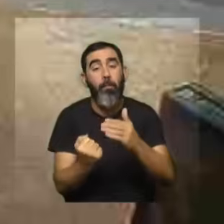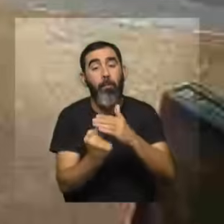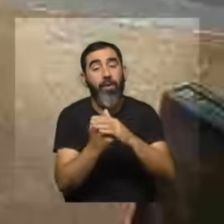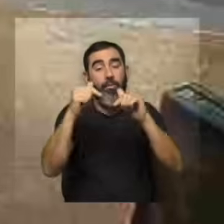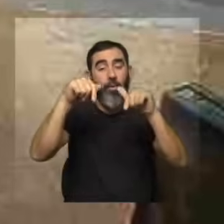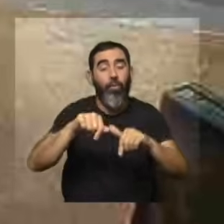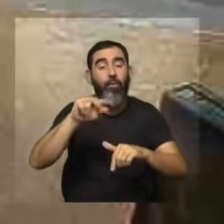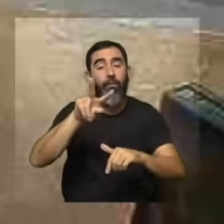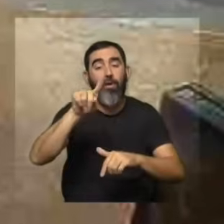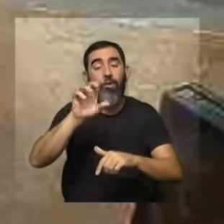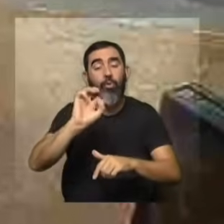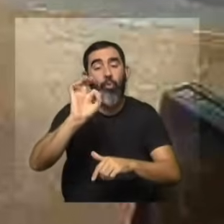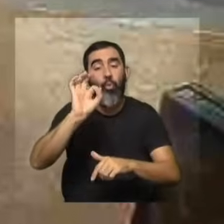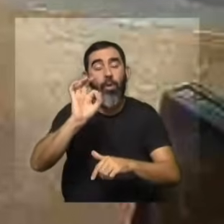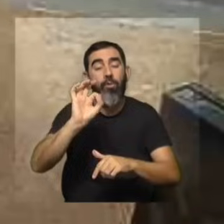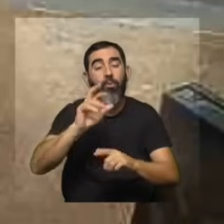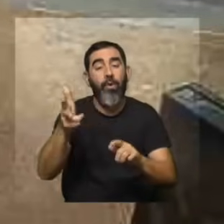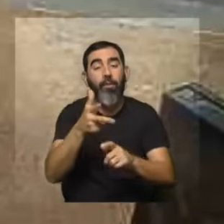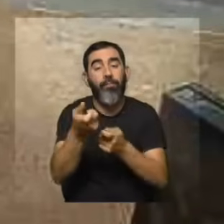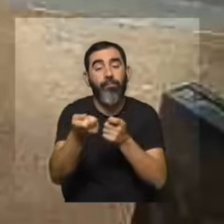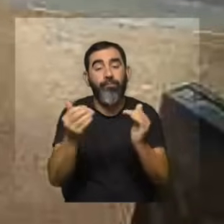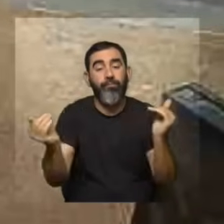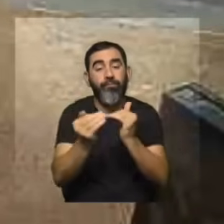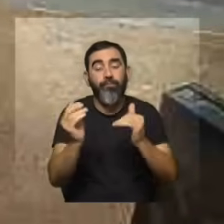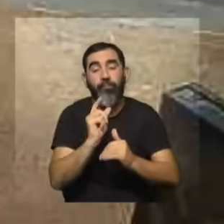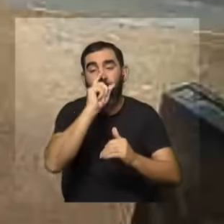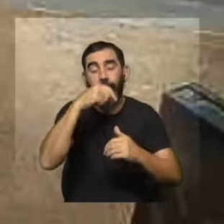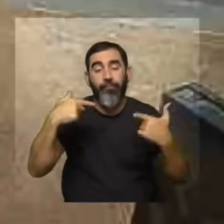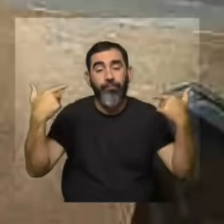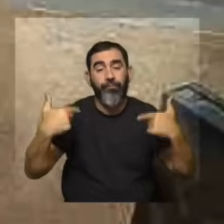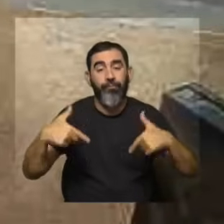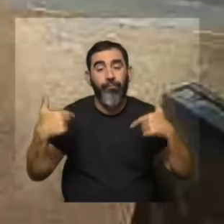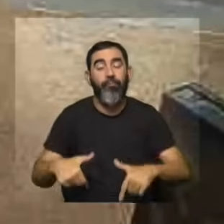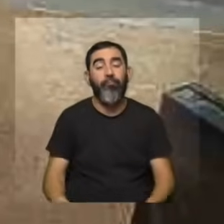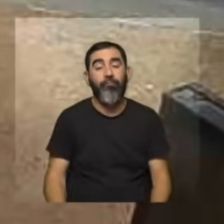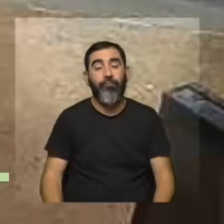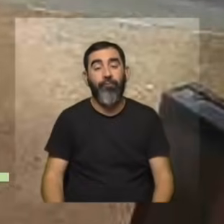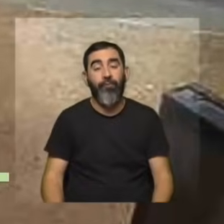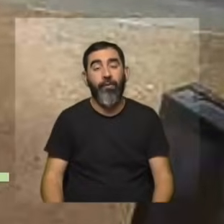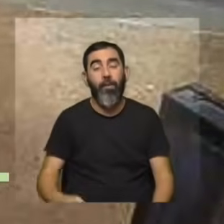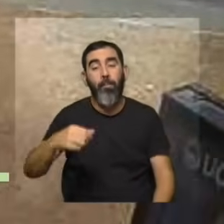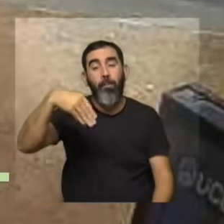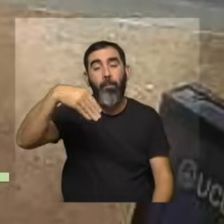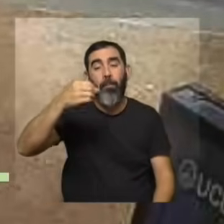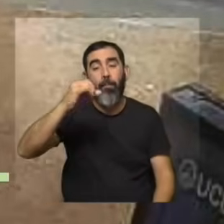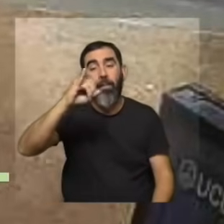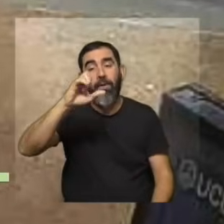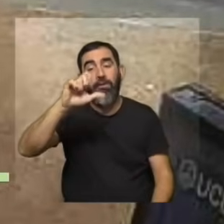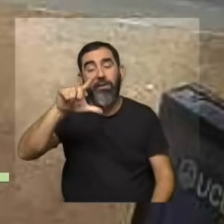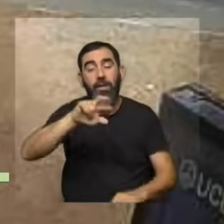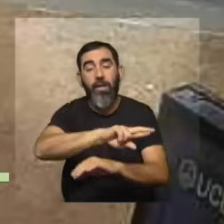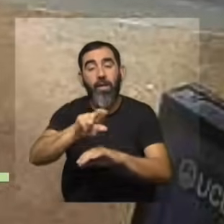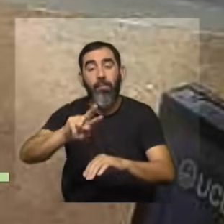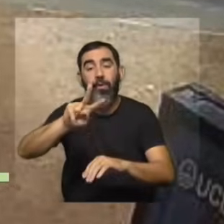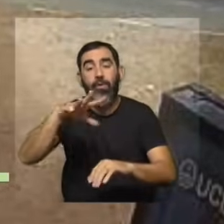de 21 grados. Estamos viendo las cámaras del Centro de Gestión de Movilidad de la Intendencia de Montevideo, Maciel, entre Piedras y la Rambla 25 de